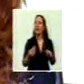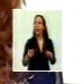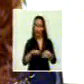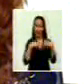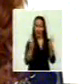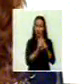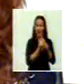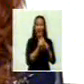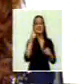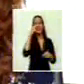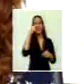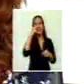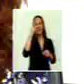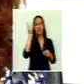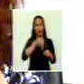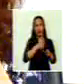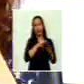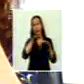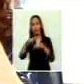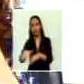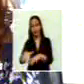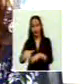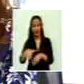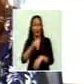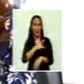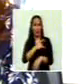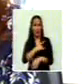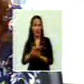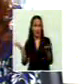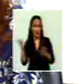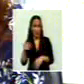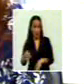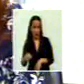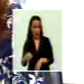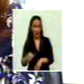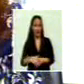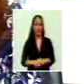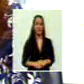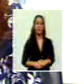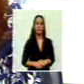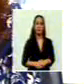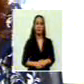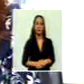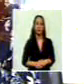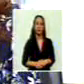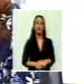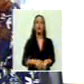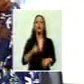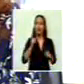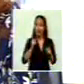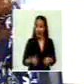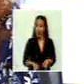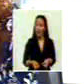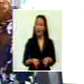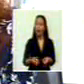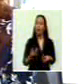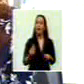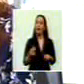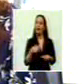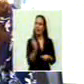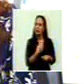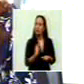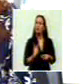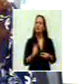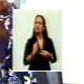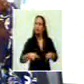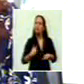por ciento precisamente del alumnado, de los estudiantes. Finalmente también, lo que hemos destinado en